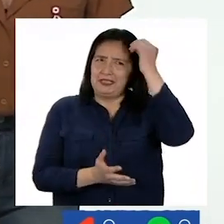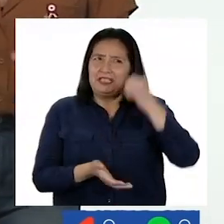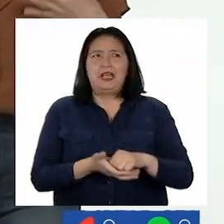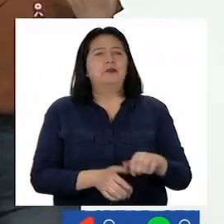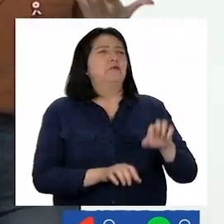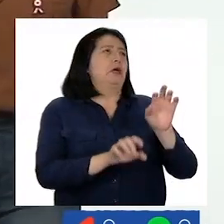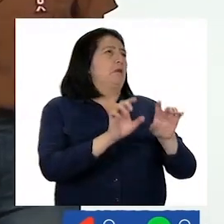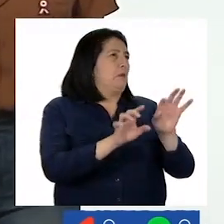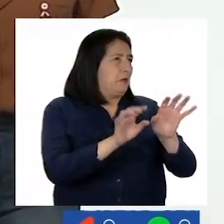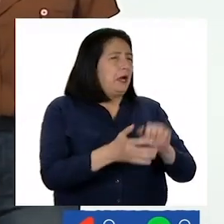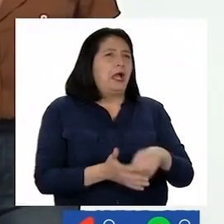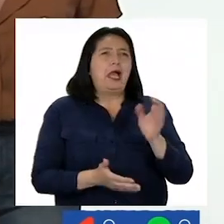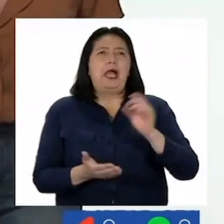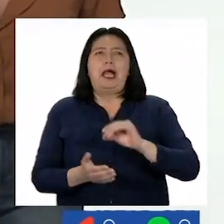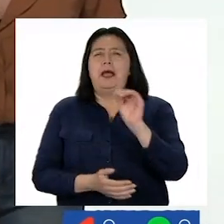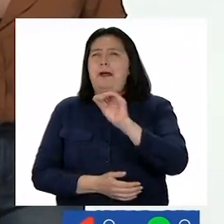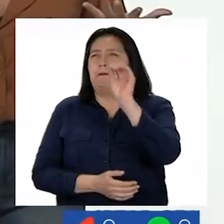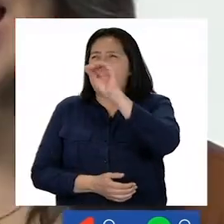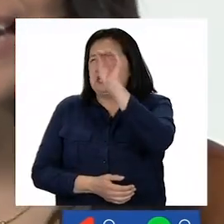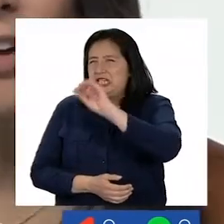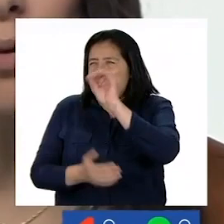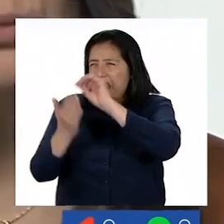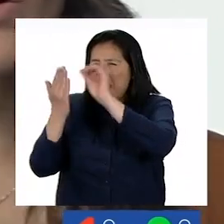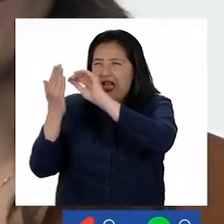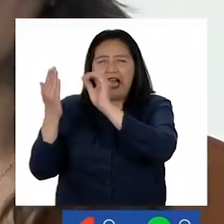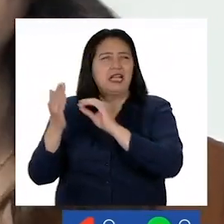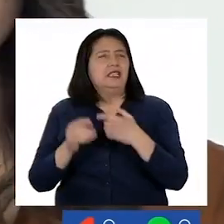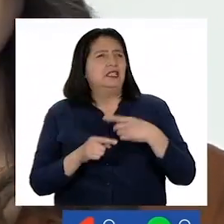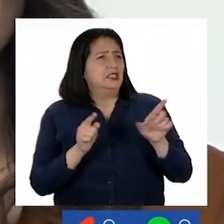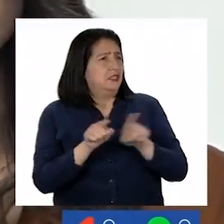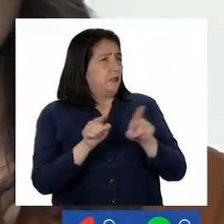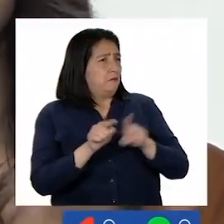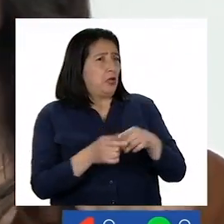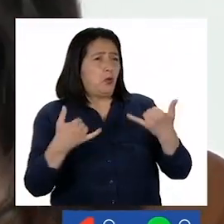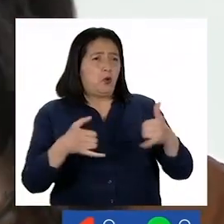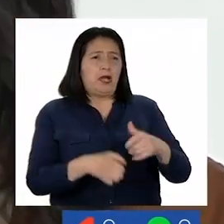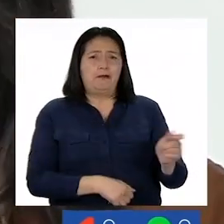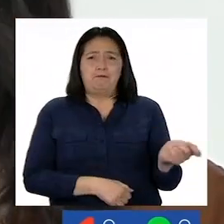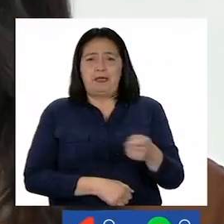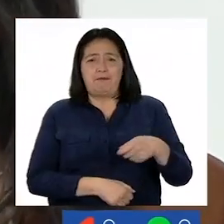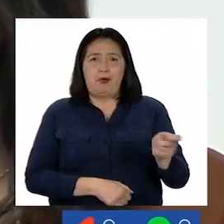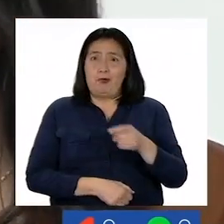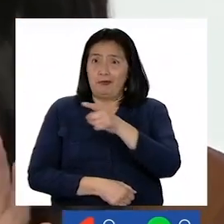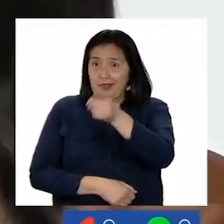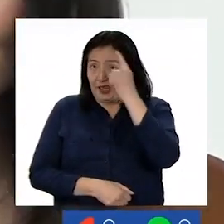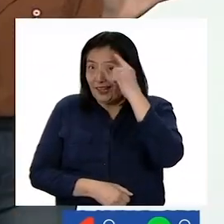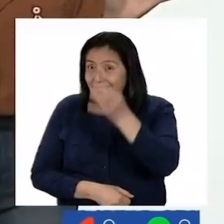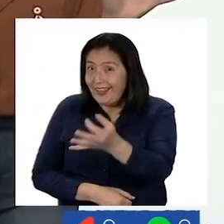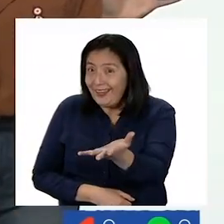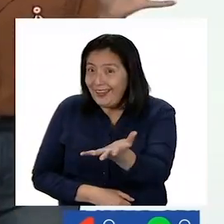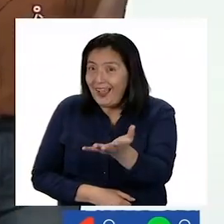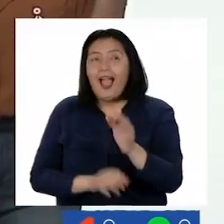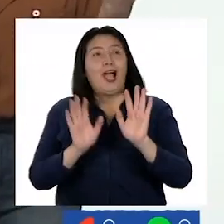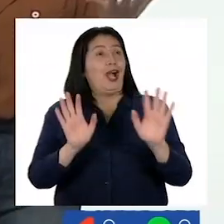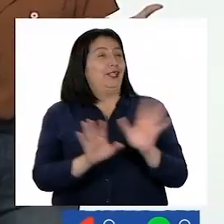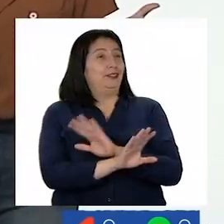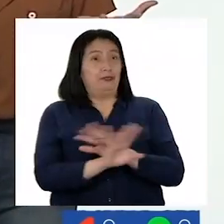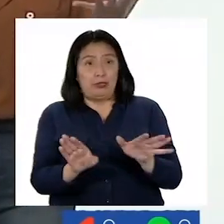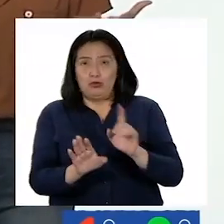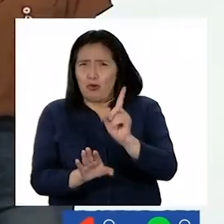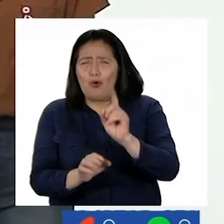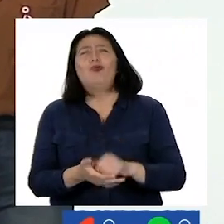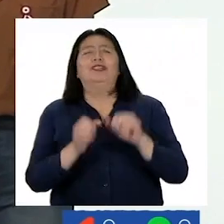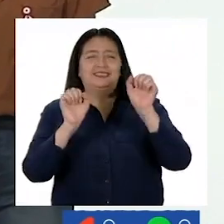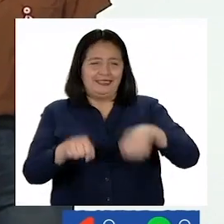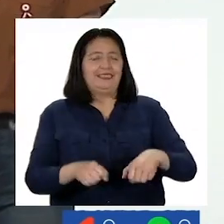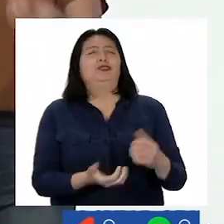tocar el piano, pintar hermosos lienzos e incluso jugar ping-pong. ¿Pueden creerlo? Y esto no es todo. Sus